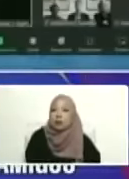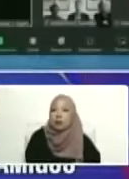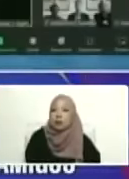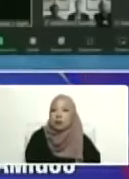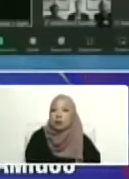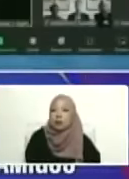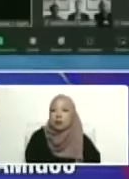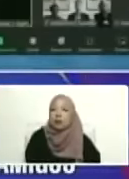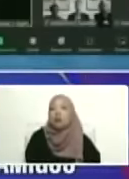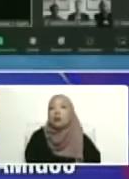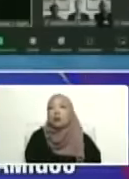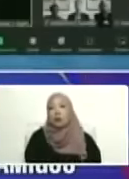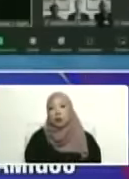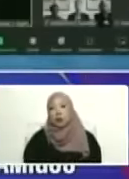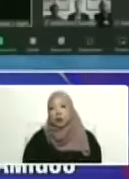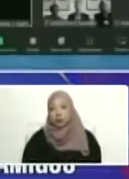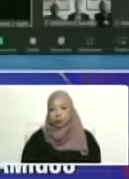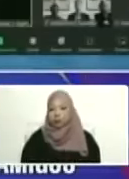Y,